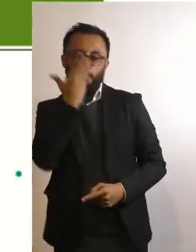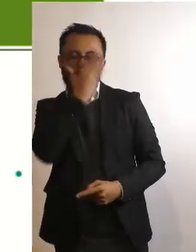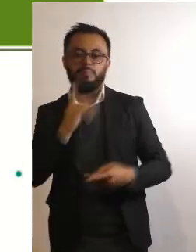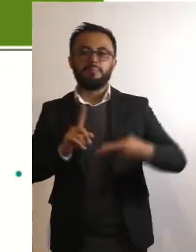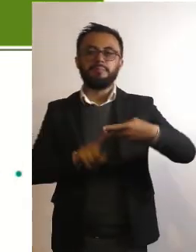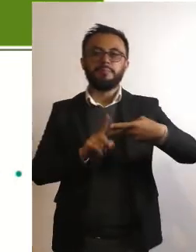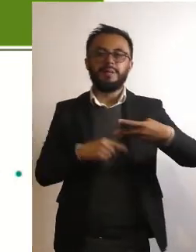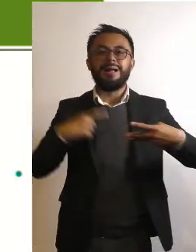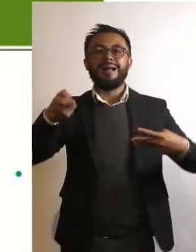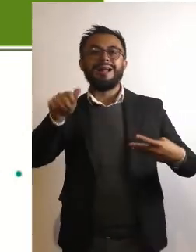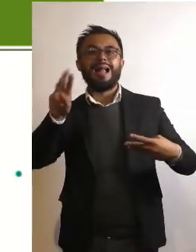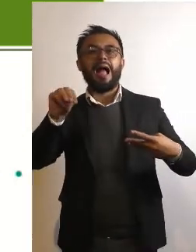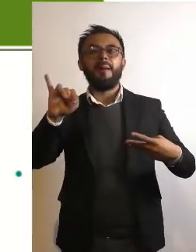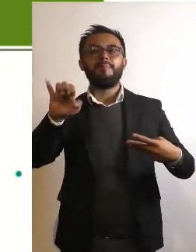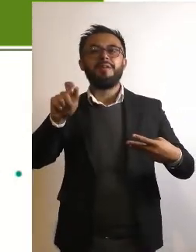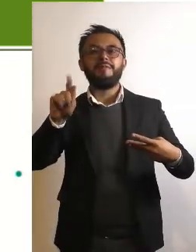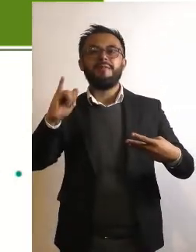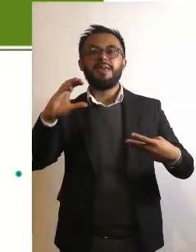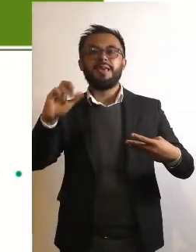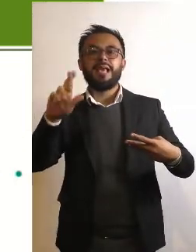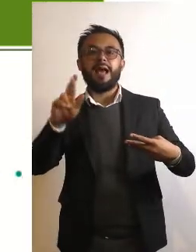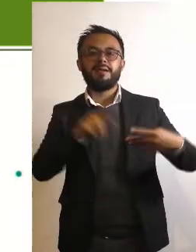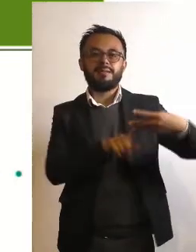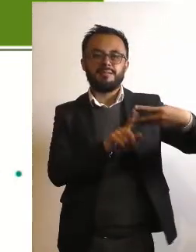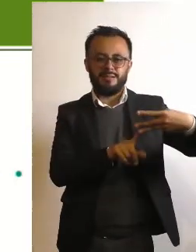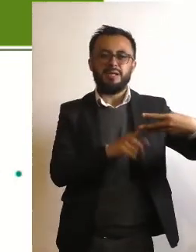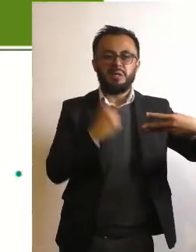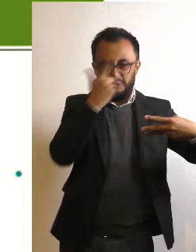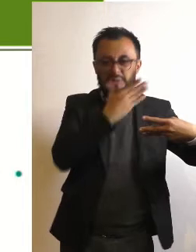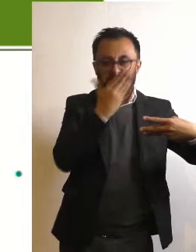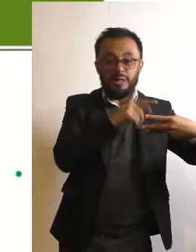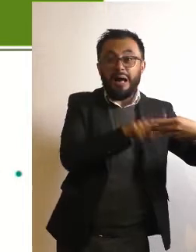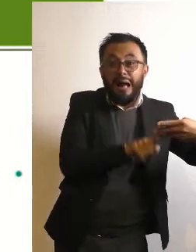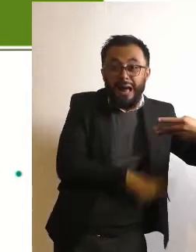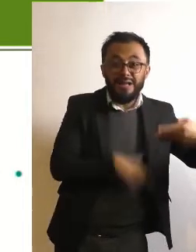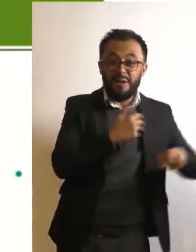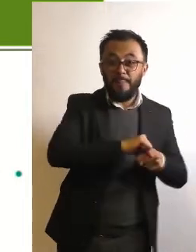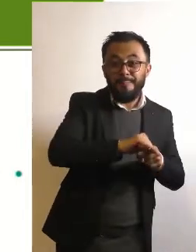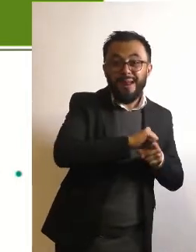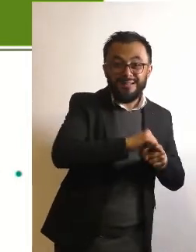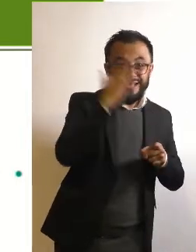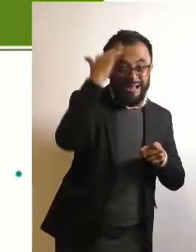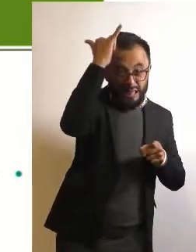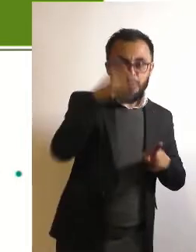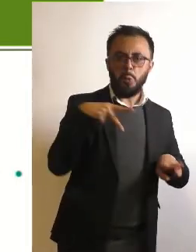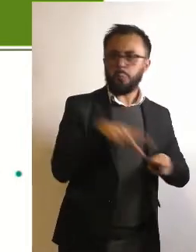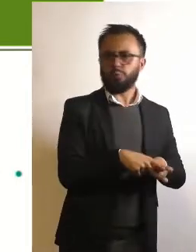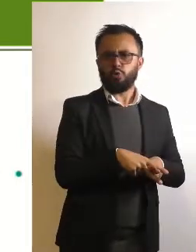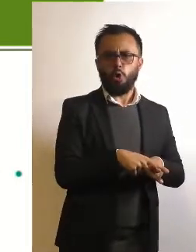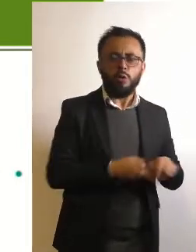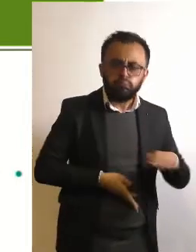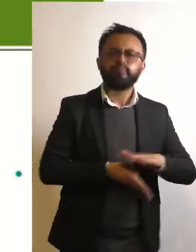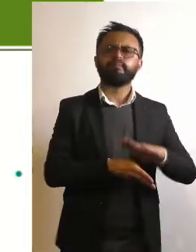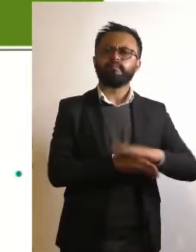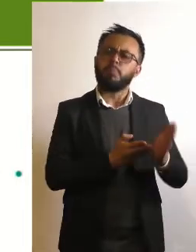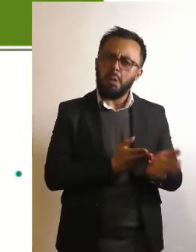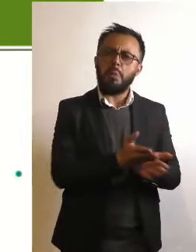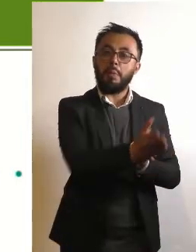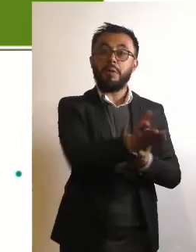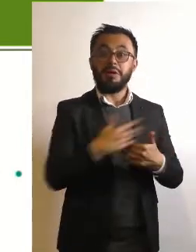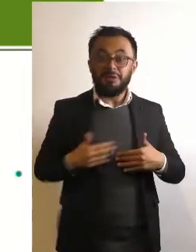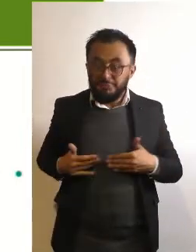gamificación, para poderle dar continuidad a esas prácticas académicas, para ya en el